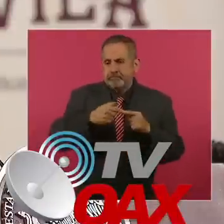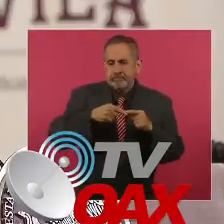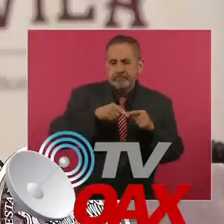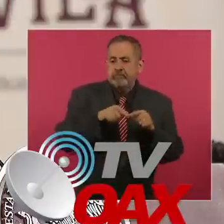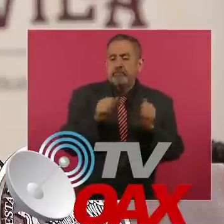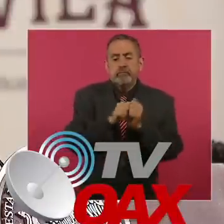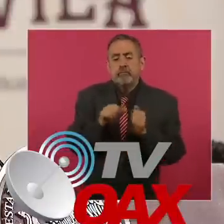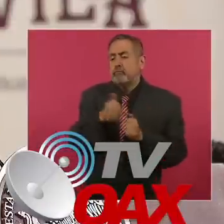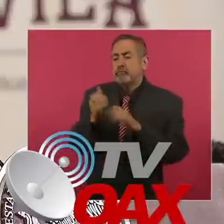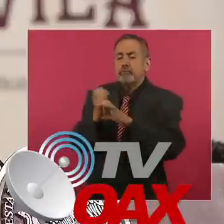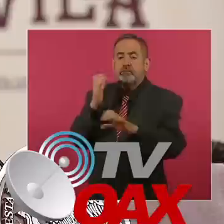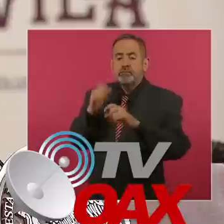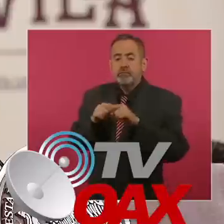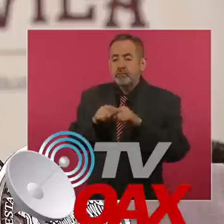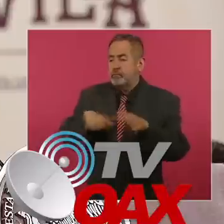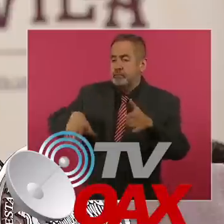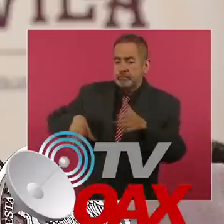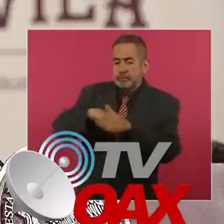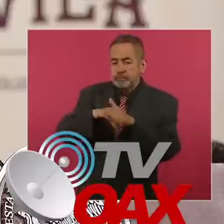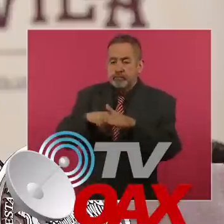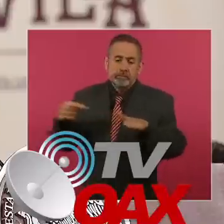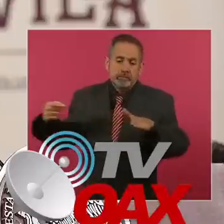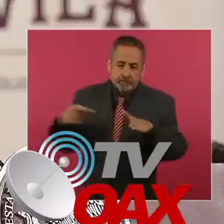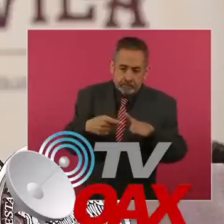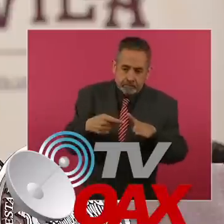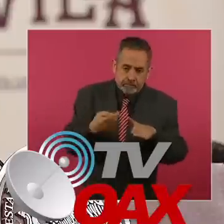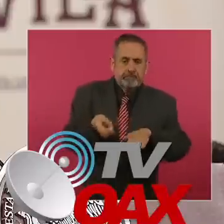alimentadoras para poder conectar el tren